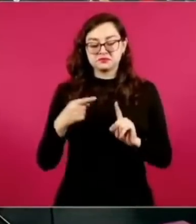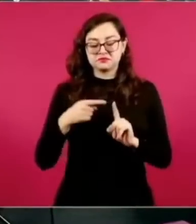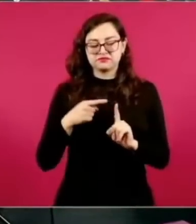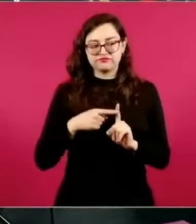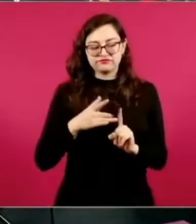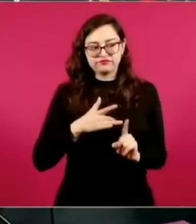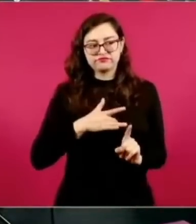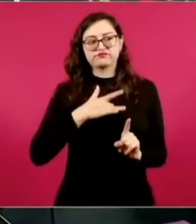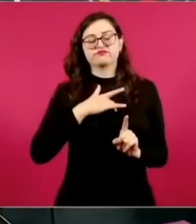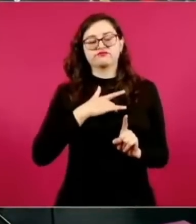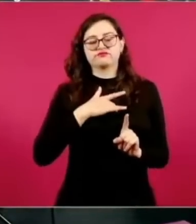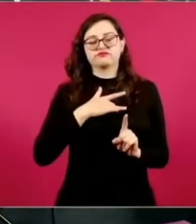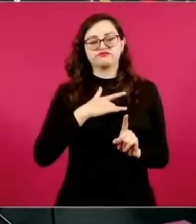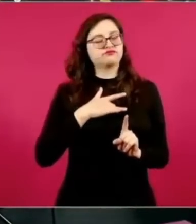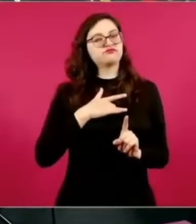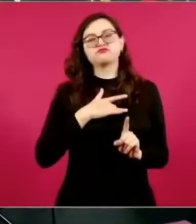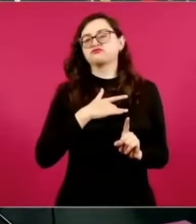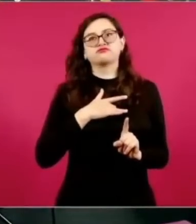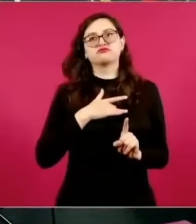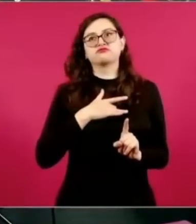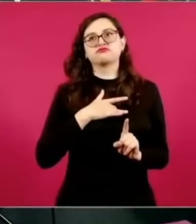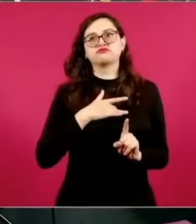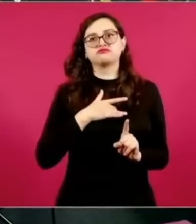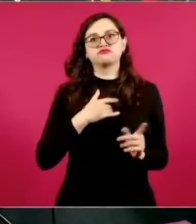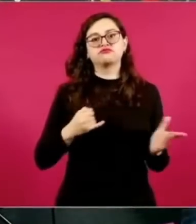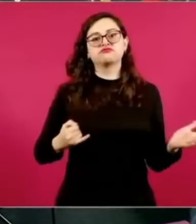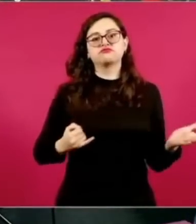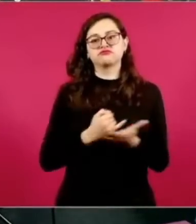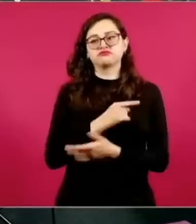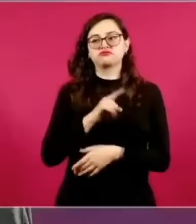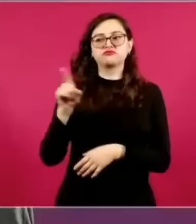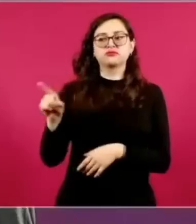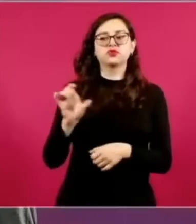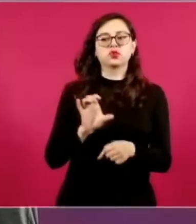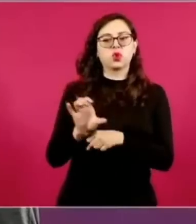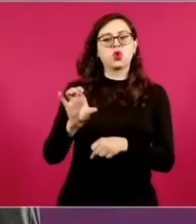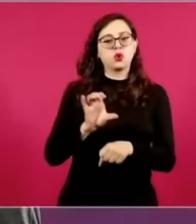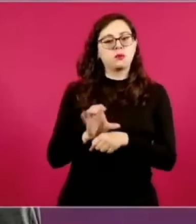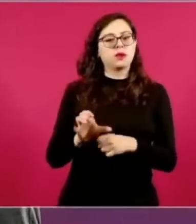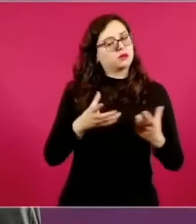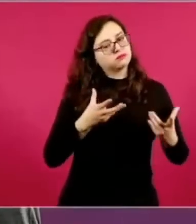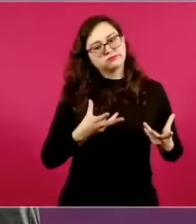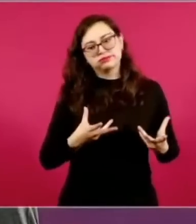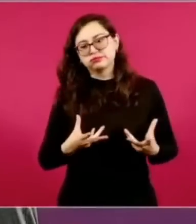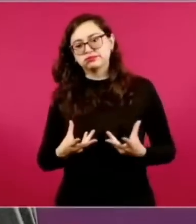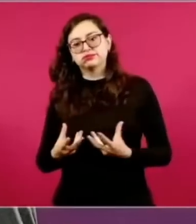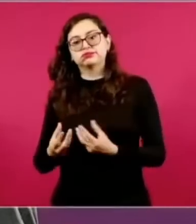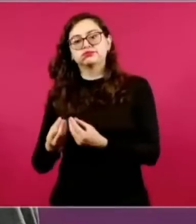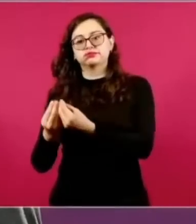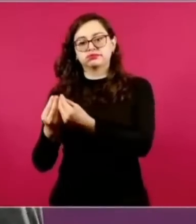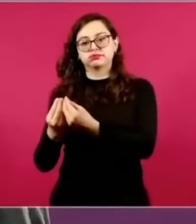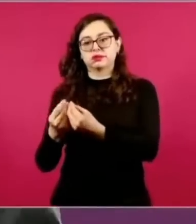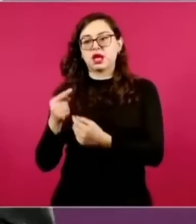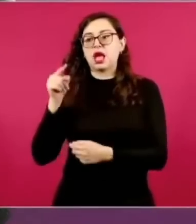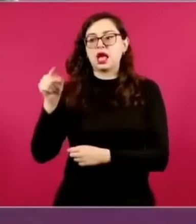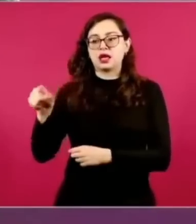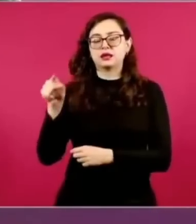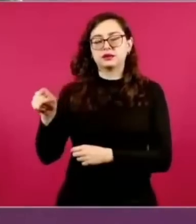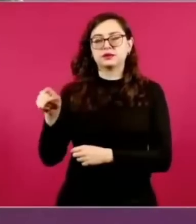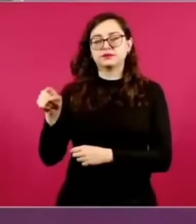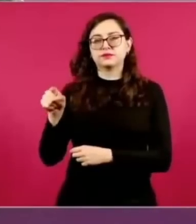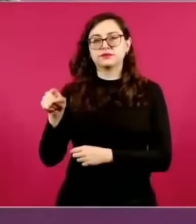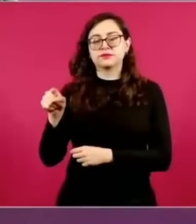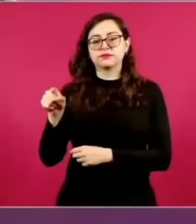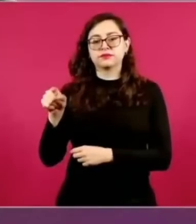encabezando un grupo guerrillero a Colombia y lo asesinan en la toma